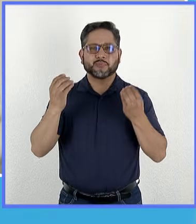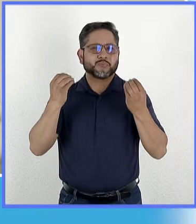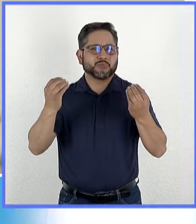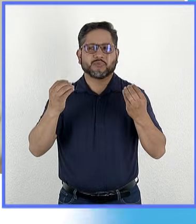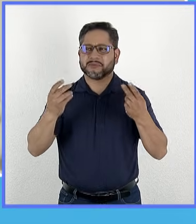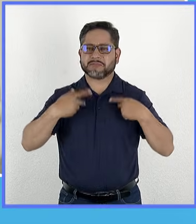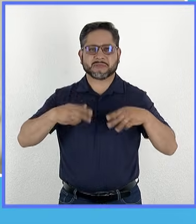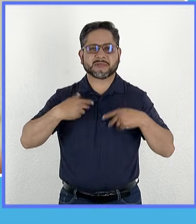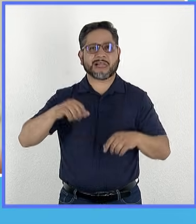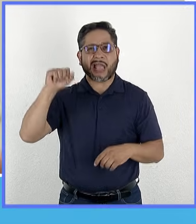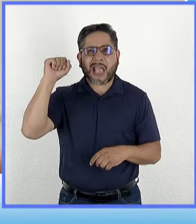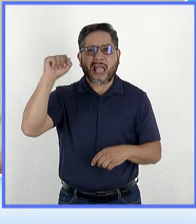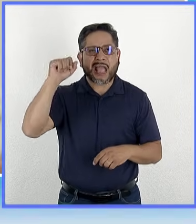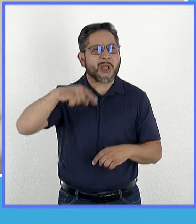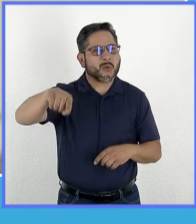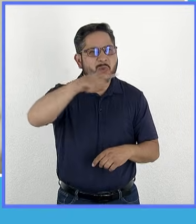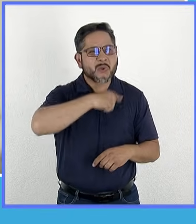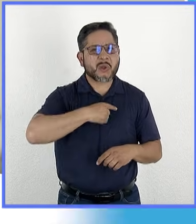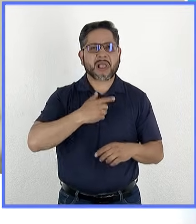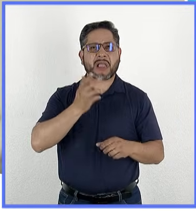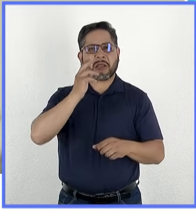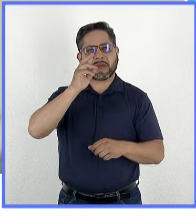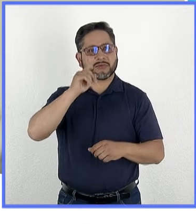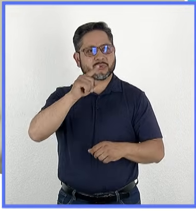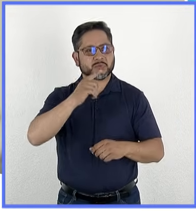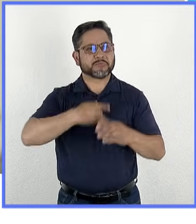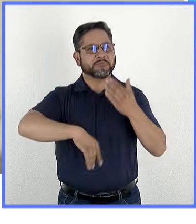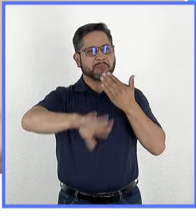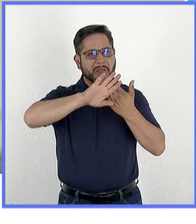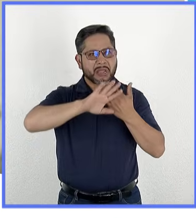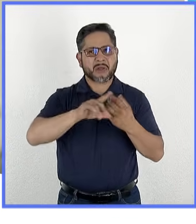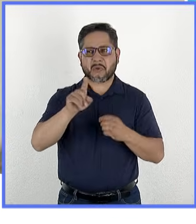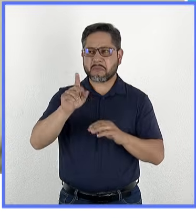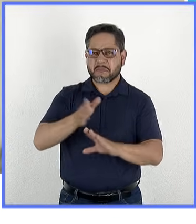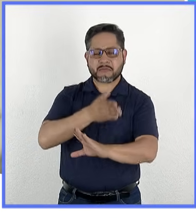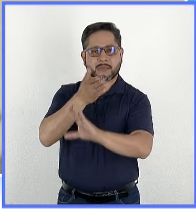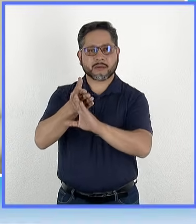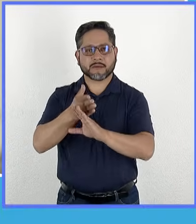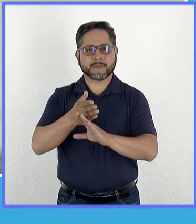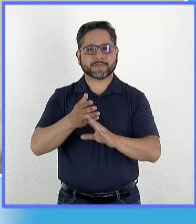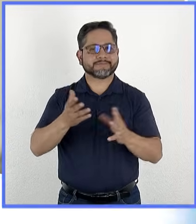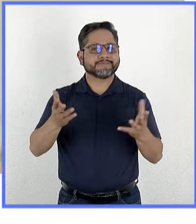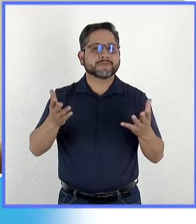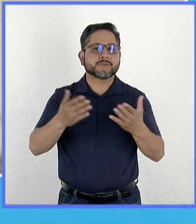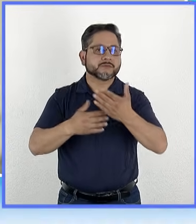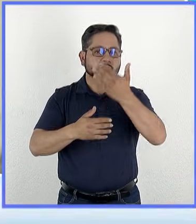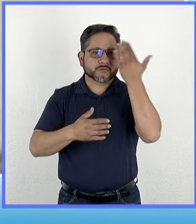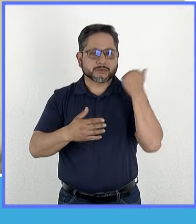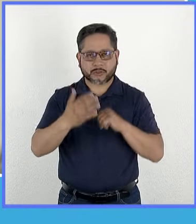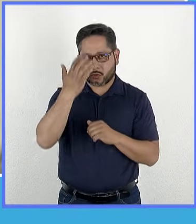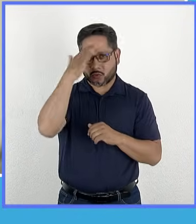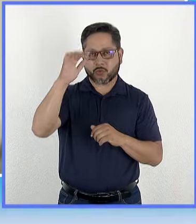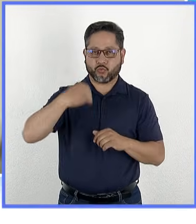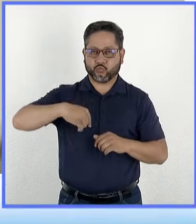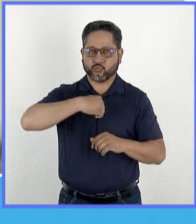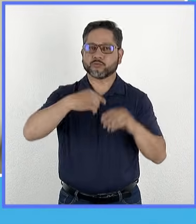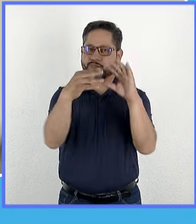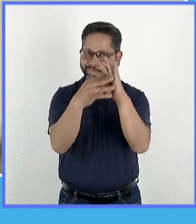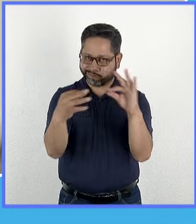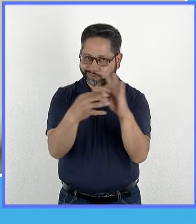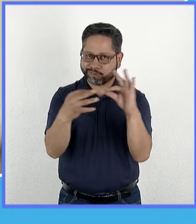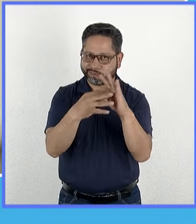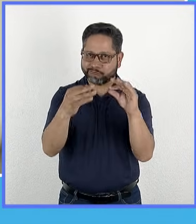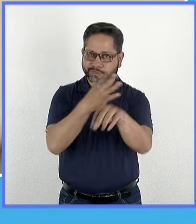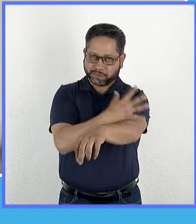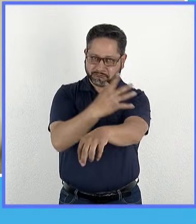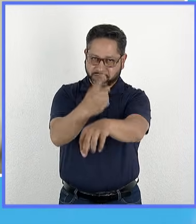movimientos sociales que pudieran parecer que están en contra de algún proyecto y que derivan más en el desconocimiento. Esa es tarea de nosotros y por eso estos